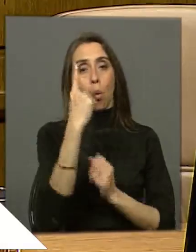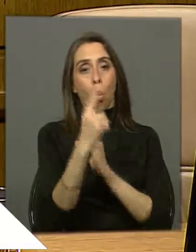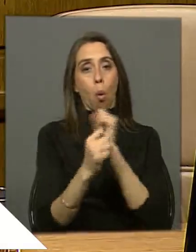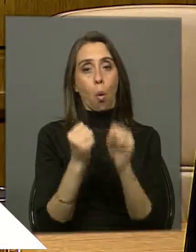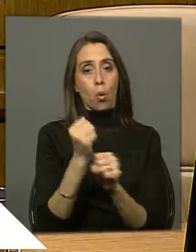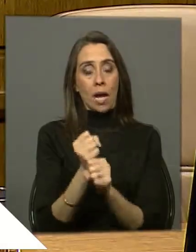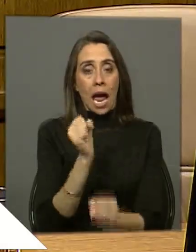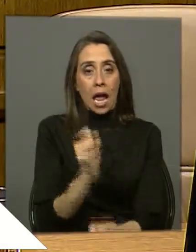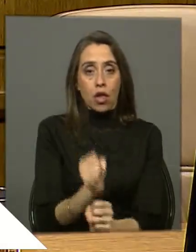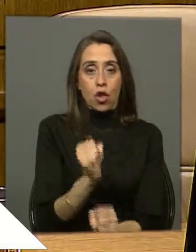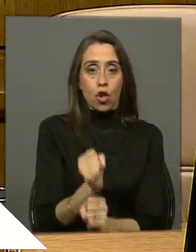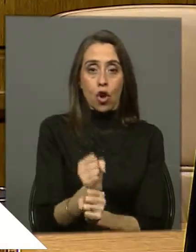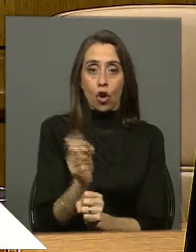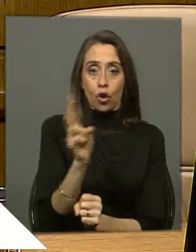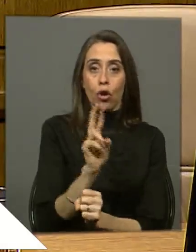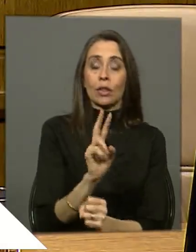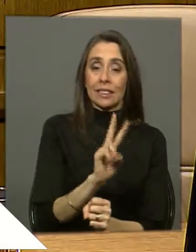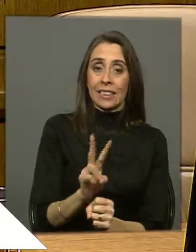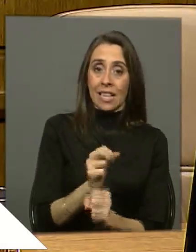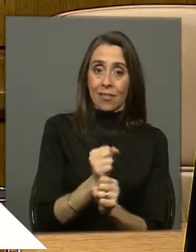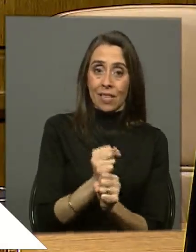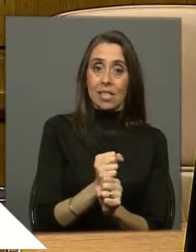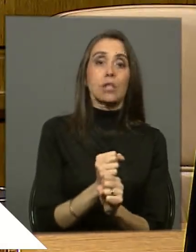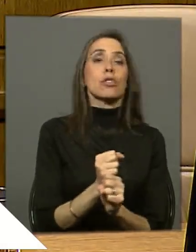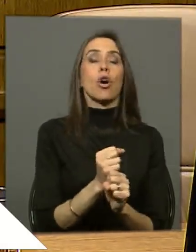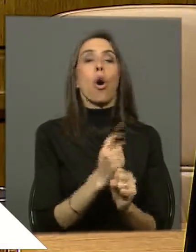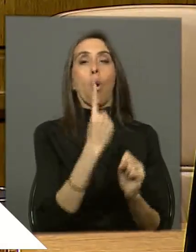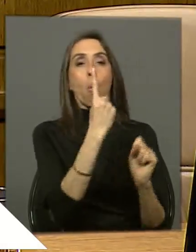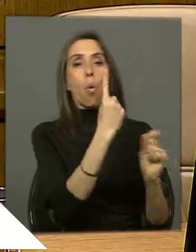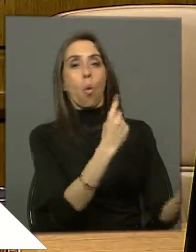servicio que acrediten con un tope de 100.